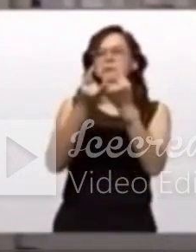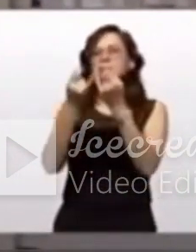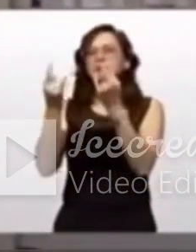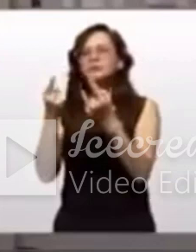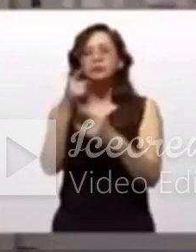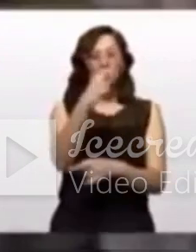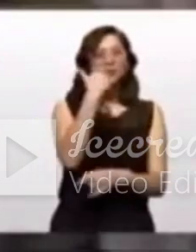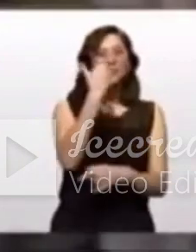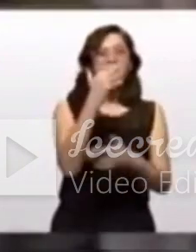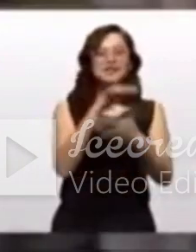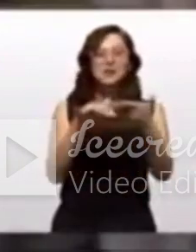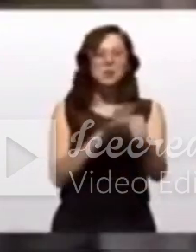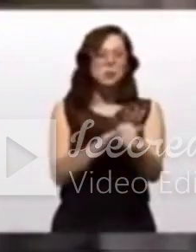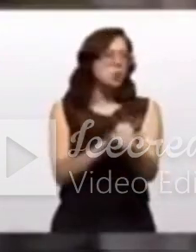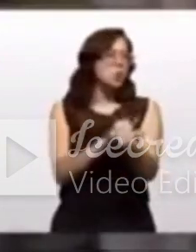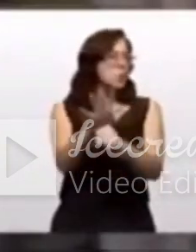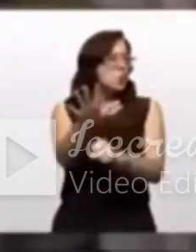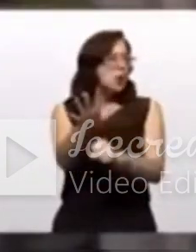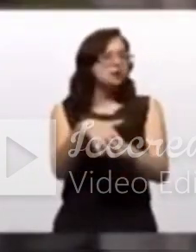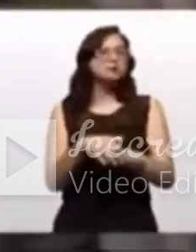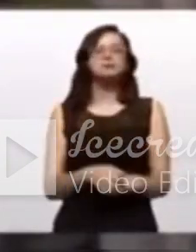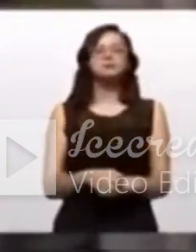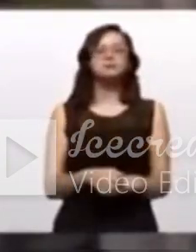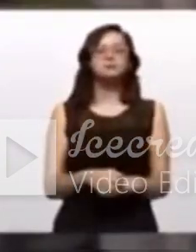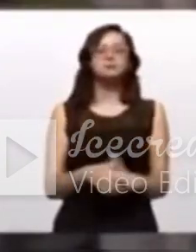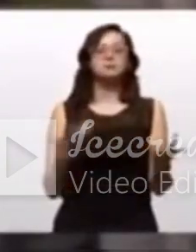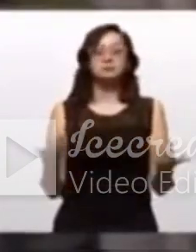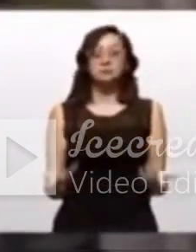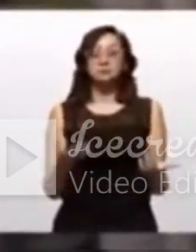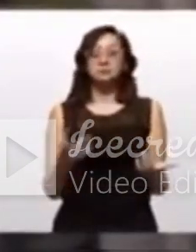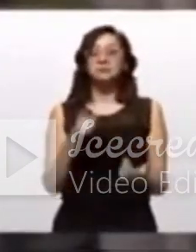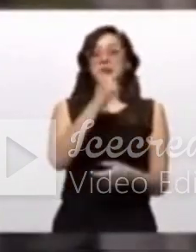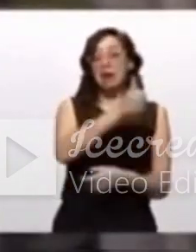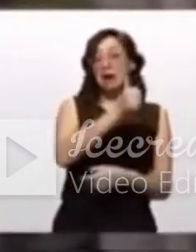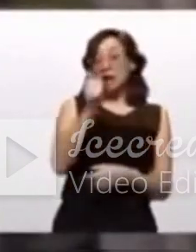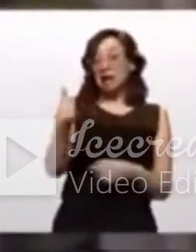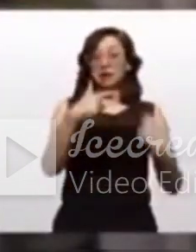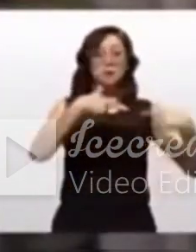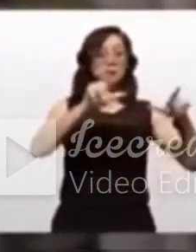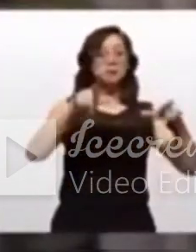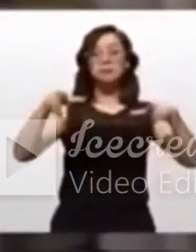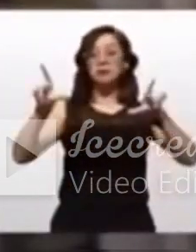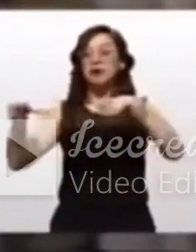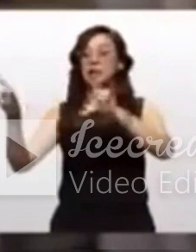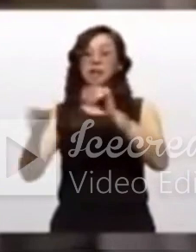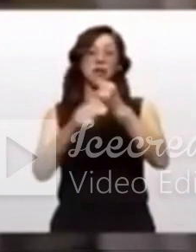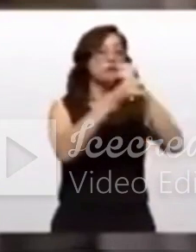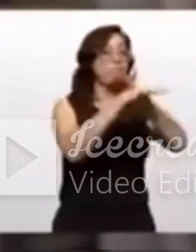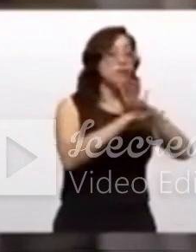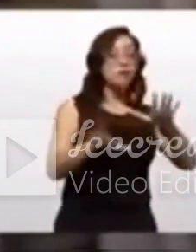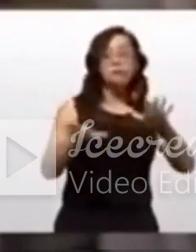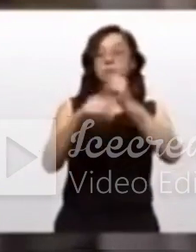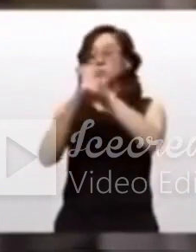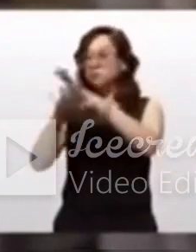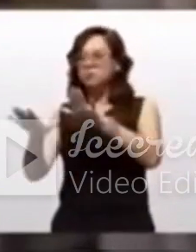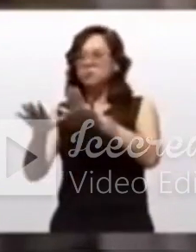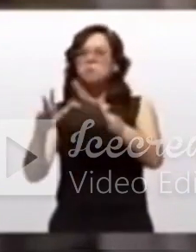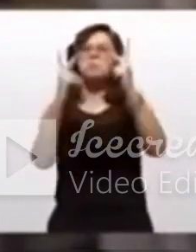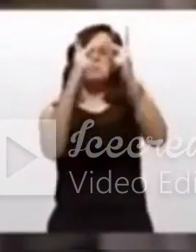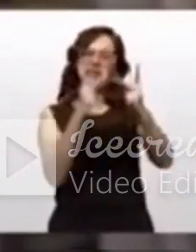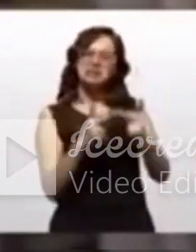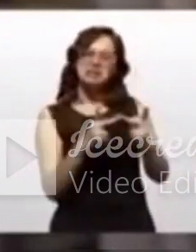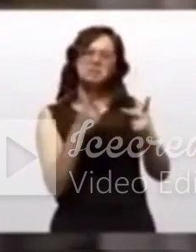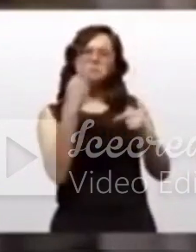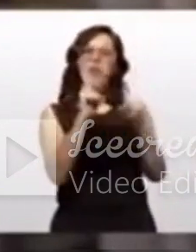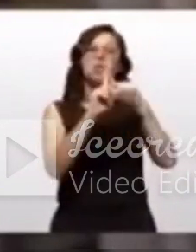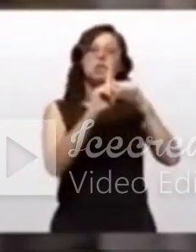leer? Como pudiste darte cuenta, cada uno de los reportajes presentó información similar, pero también distinta entre ellos.